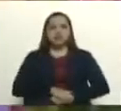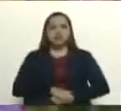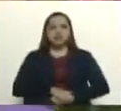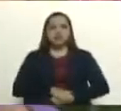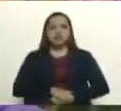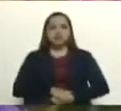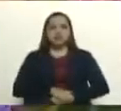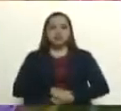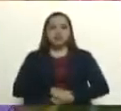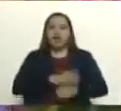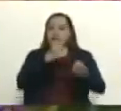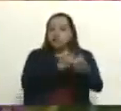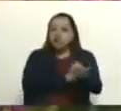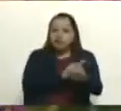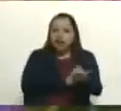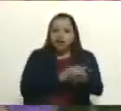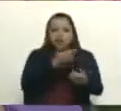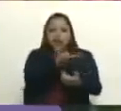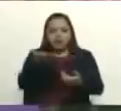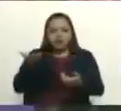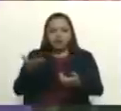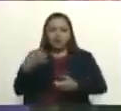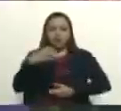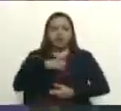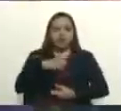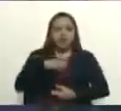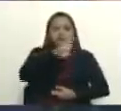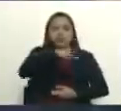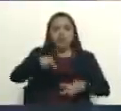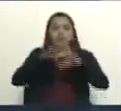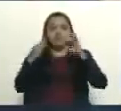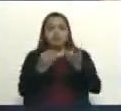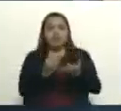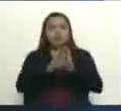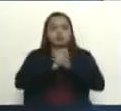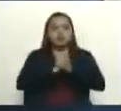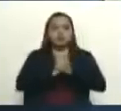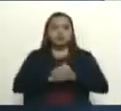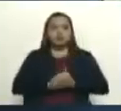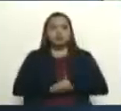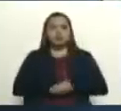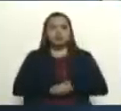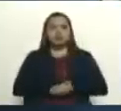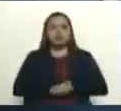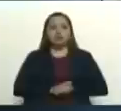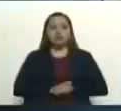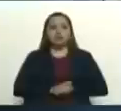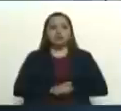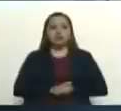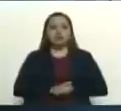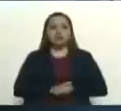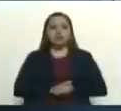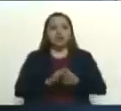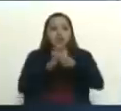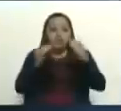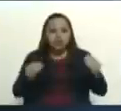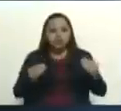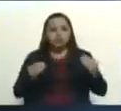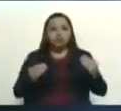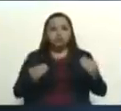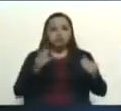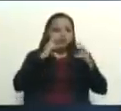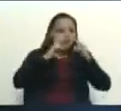Dora, Olga, sus hermanas, sus sobrinos, sus sobrinas, familiares, amigos, que en todos, cuando veo sus